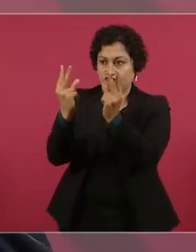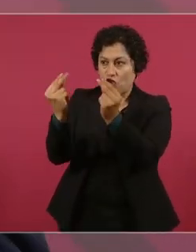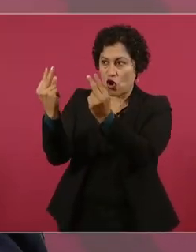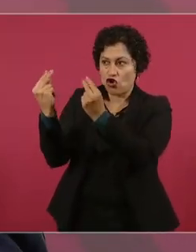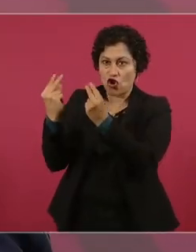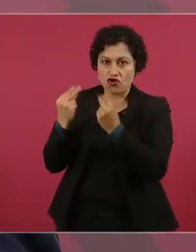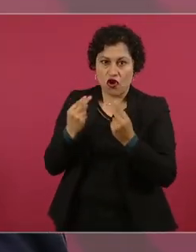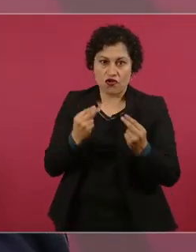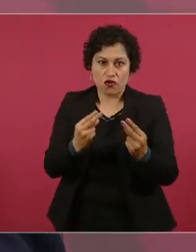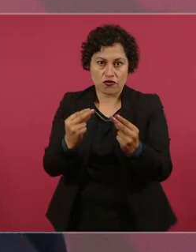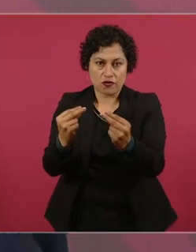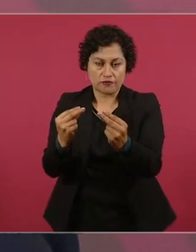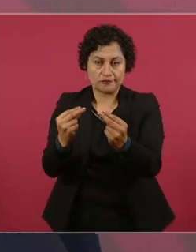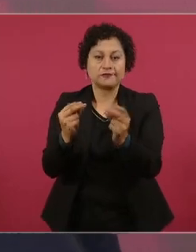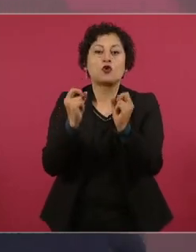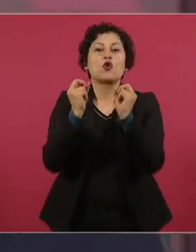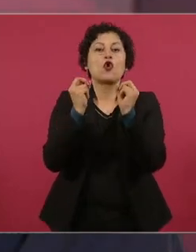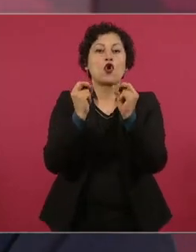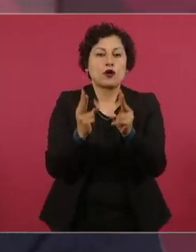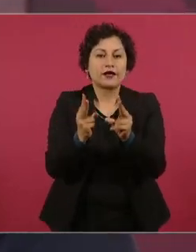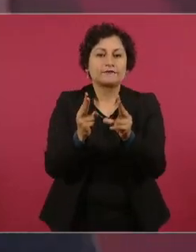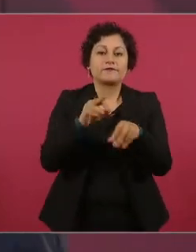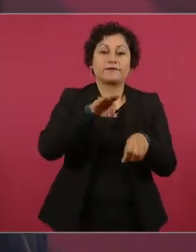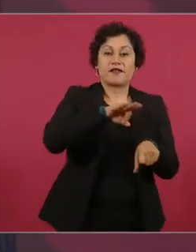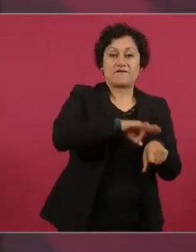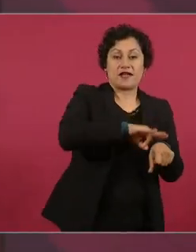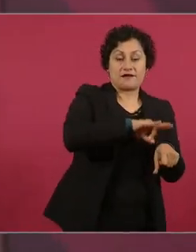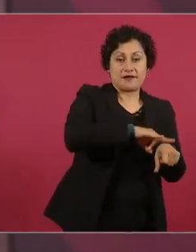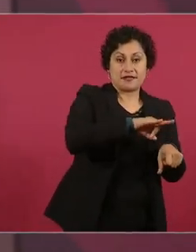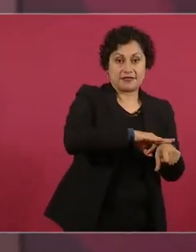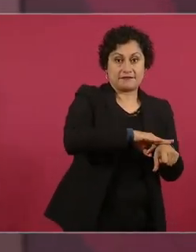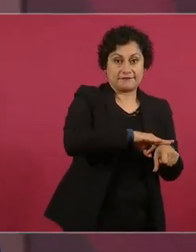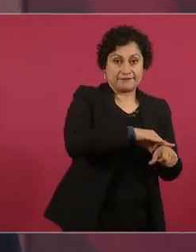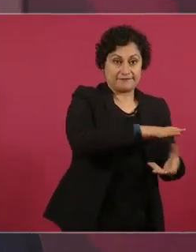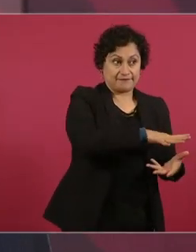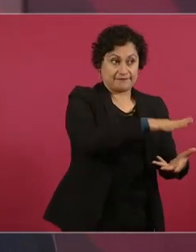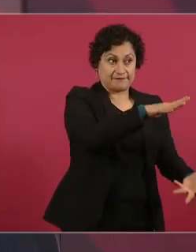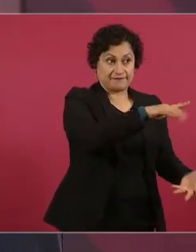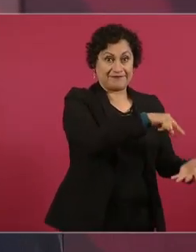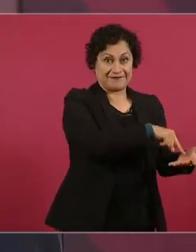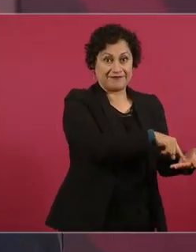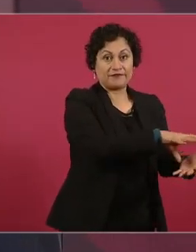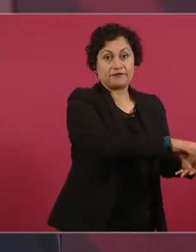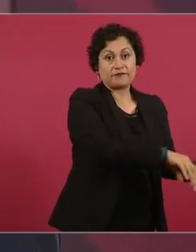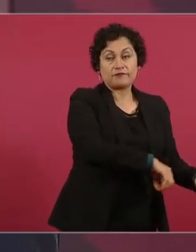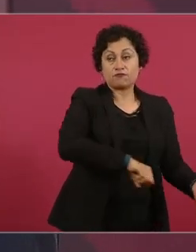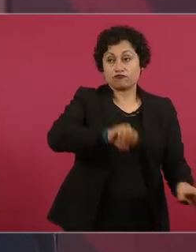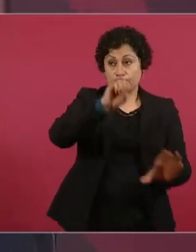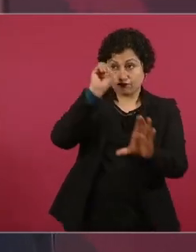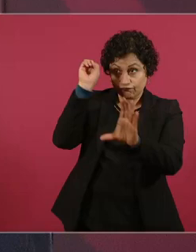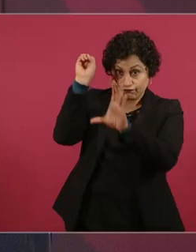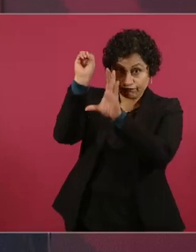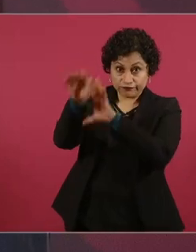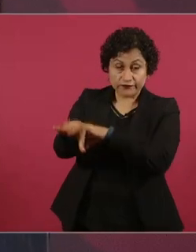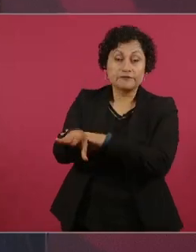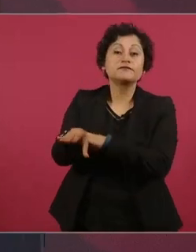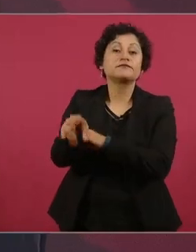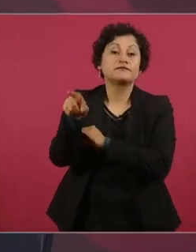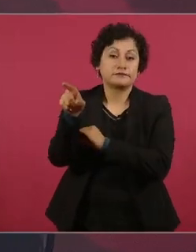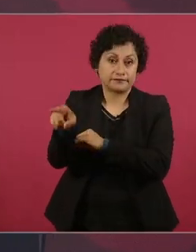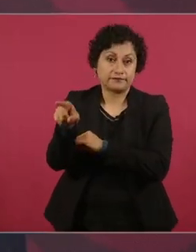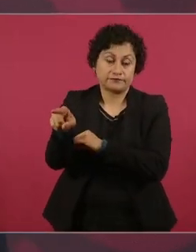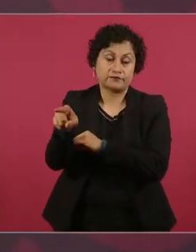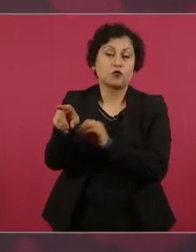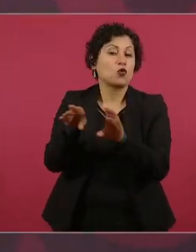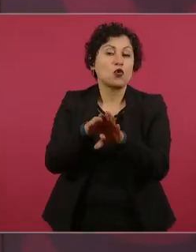desde la farmacia hasta el lugar más apartado, por